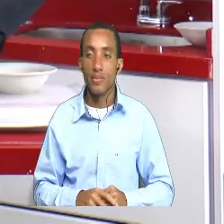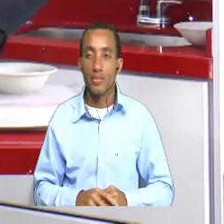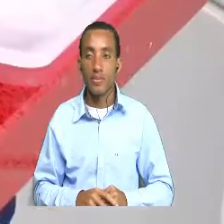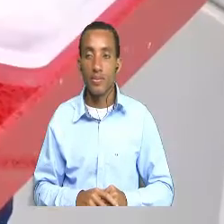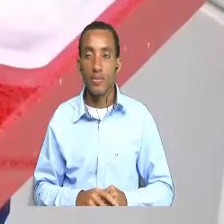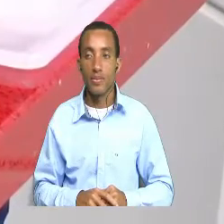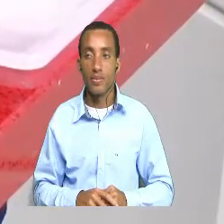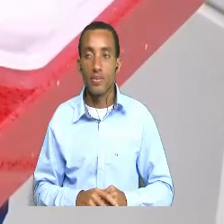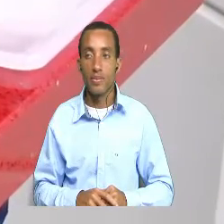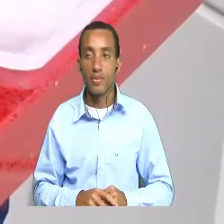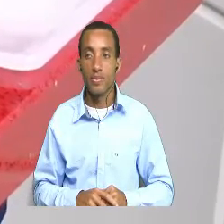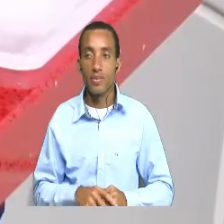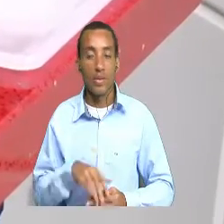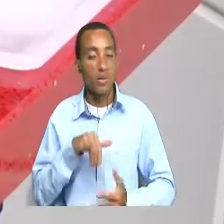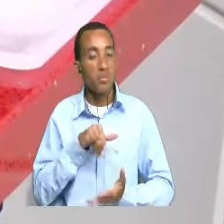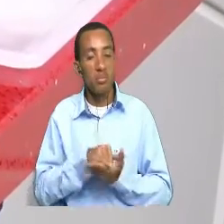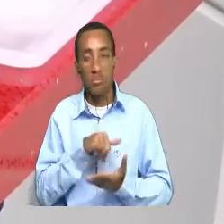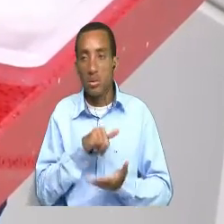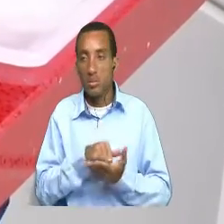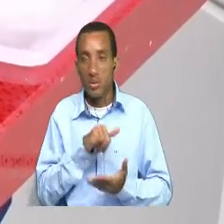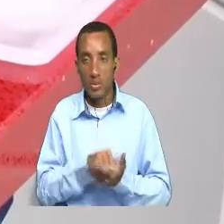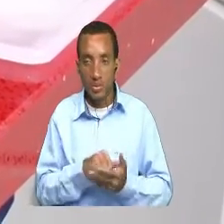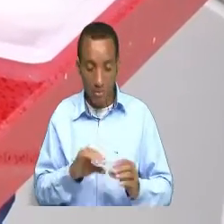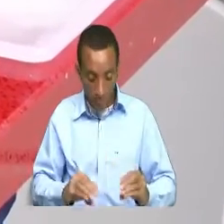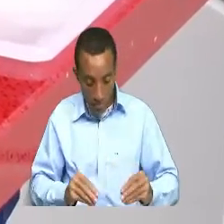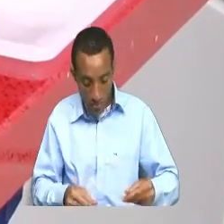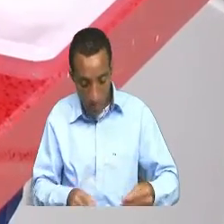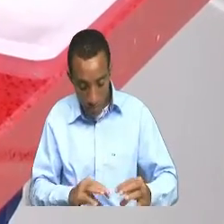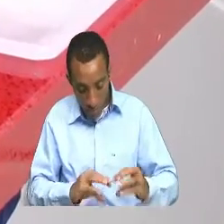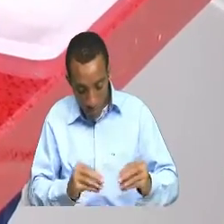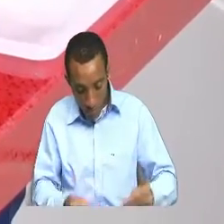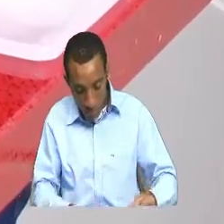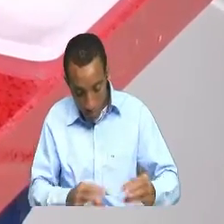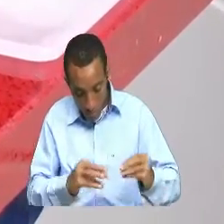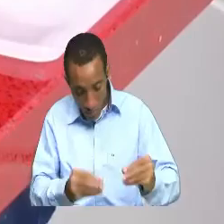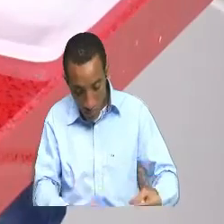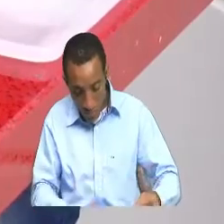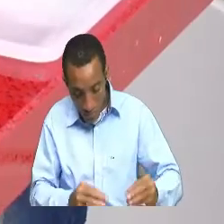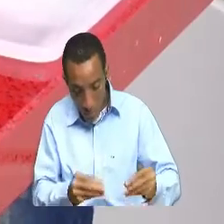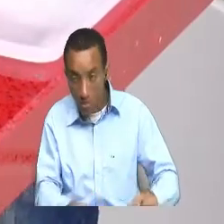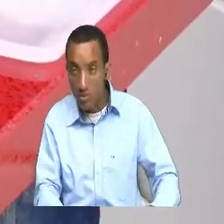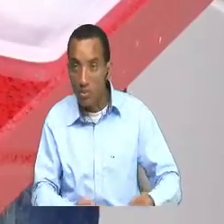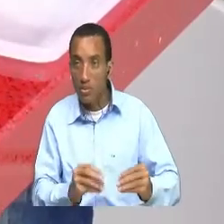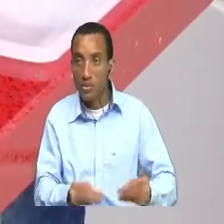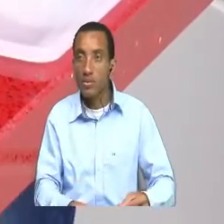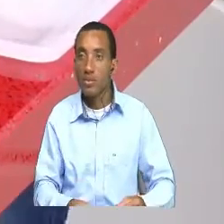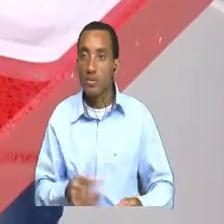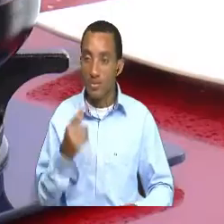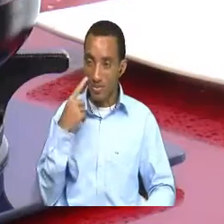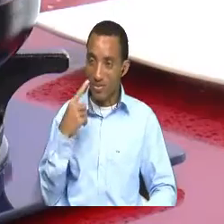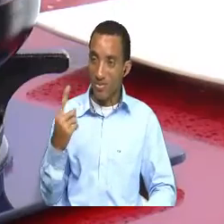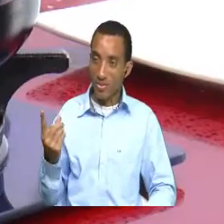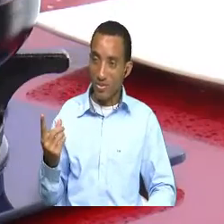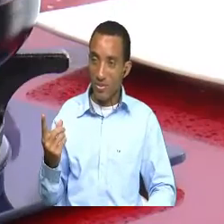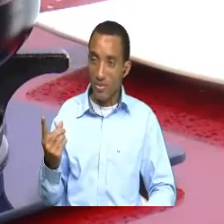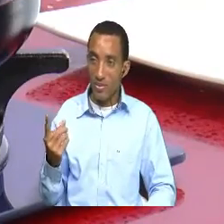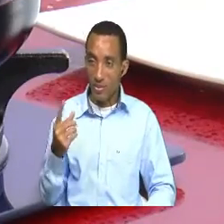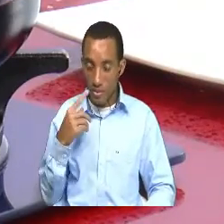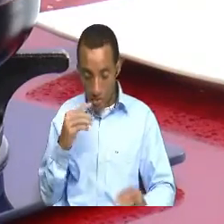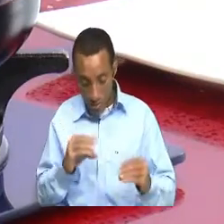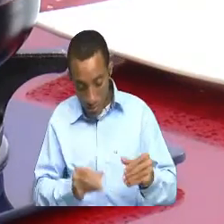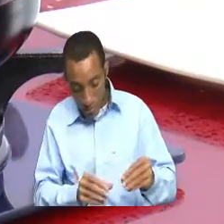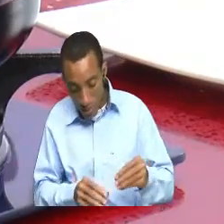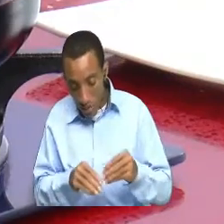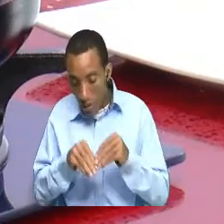el mismo vamos a hacer el apagado ok hoy si ven estoy dejando la cola de langostino